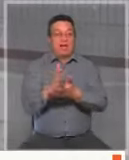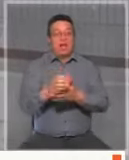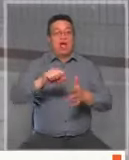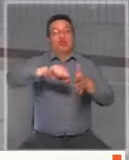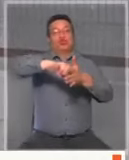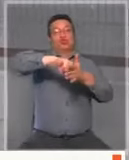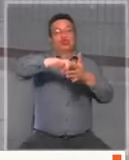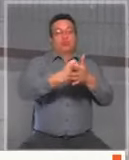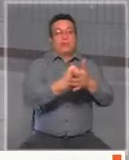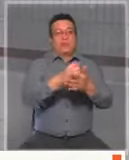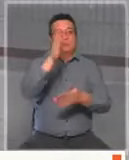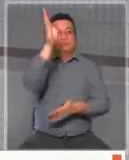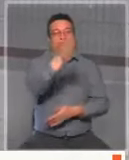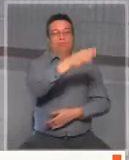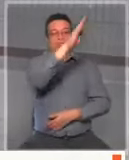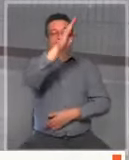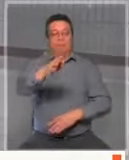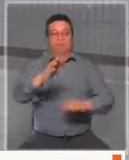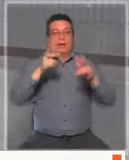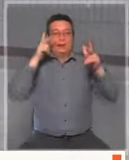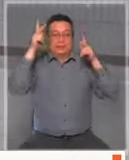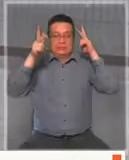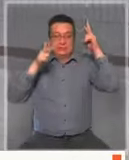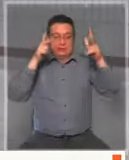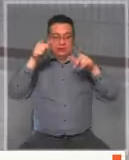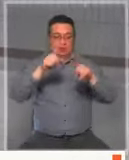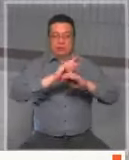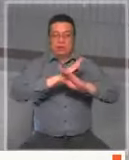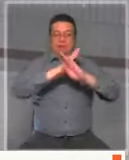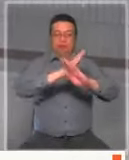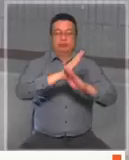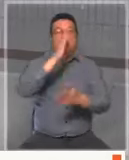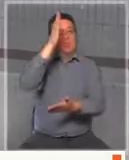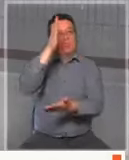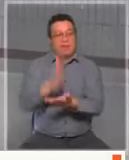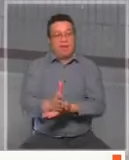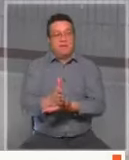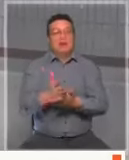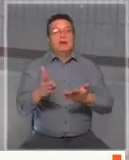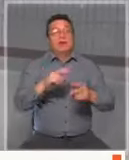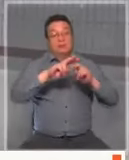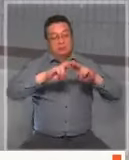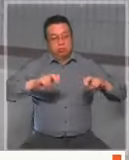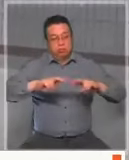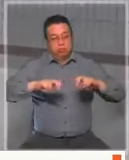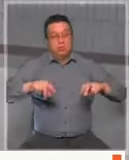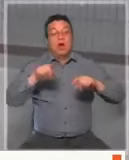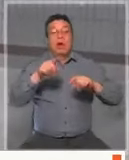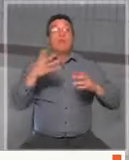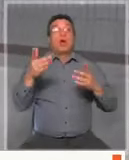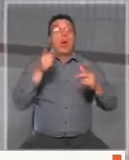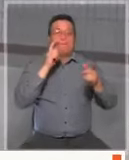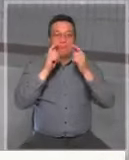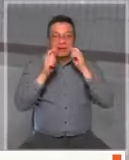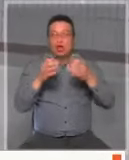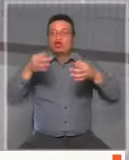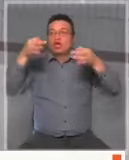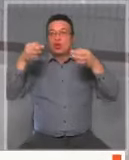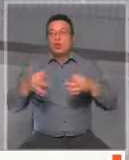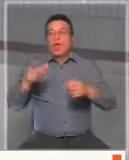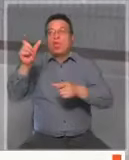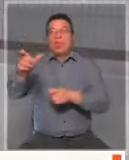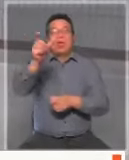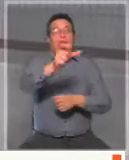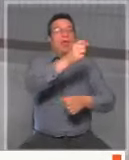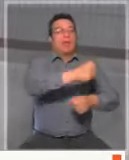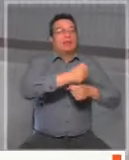las labores totales del circo Los Vázquez, por cuanto en lo que se estaría realizando es poner en riesgo la seguridad de los